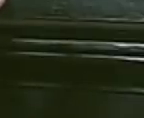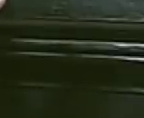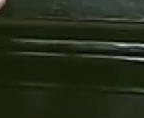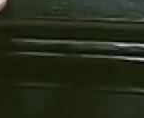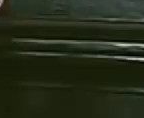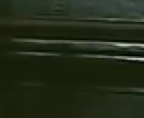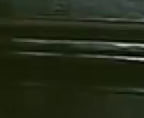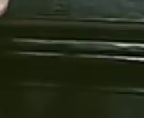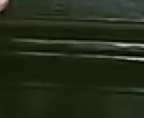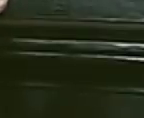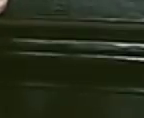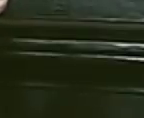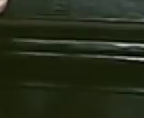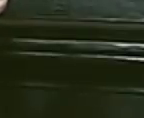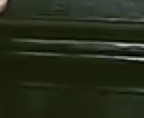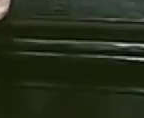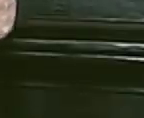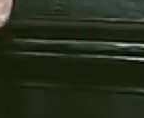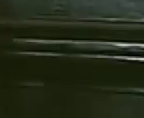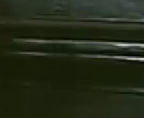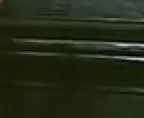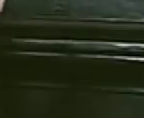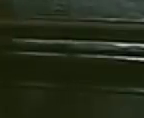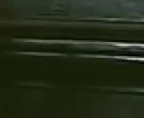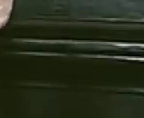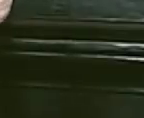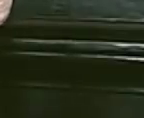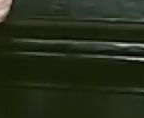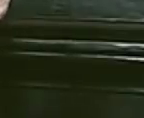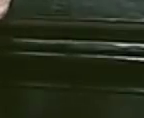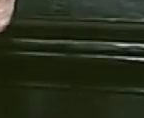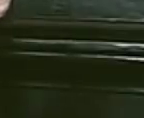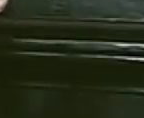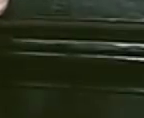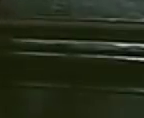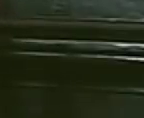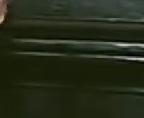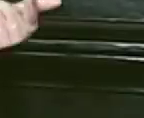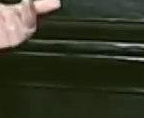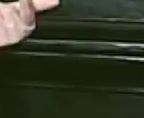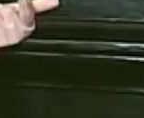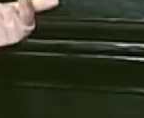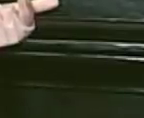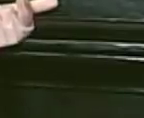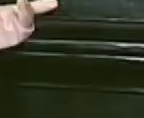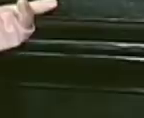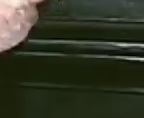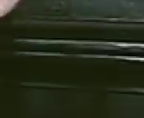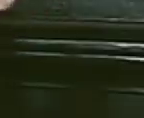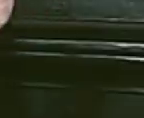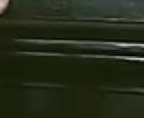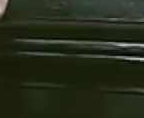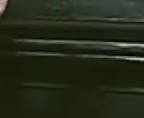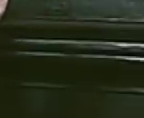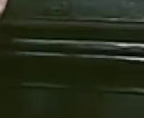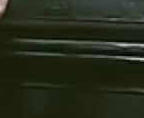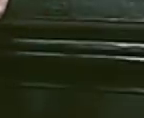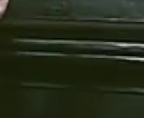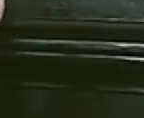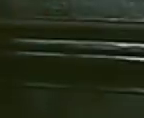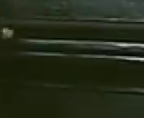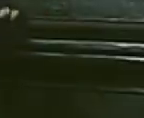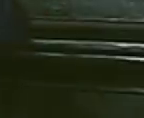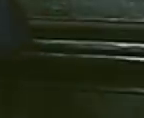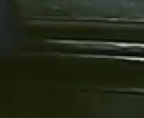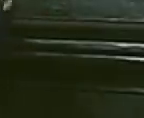en América Latina, sin embargo ha llamado a no bajar la guardia, a mantener la cuarentena social y colectiva, justamente